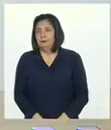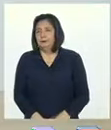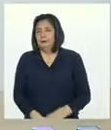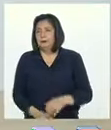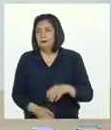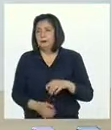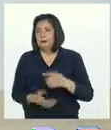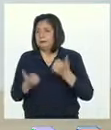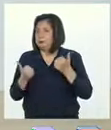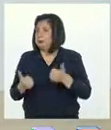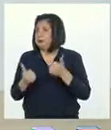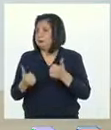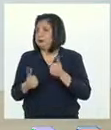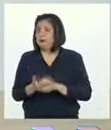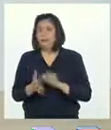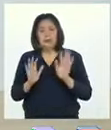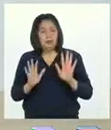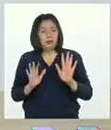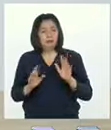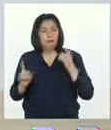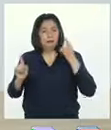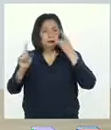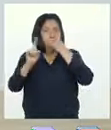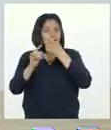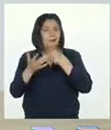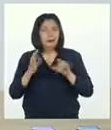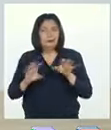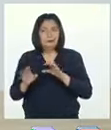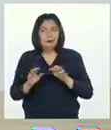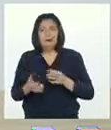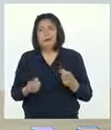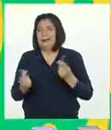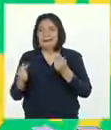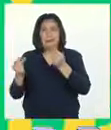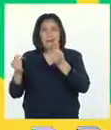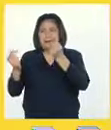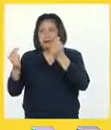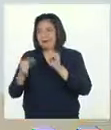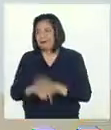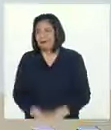¡Subo! ¡Muy bien! Ahora el reto es hacerlo mucho más rápido.